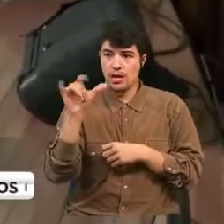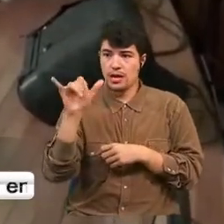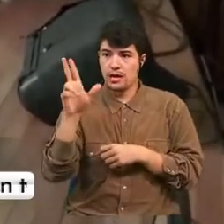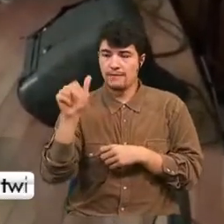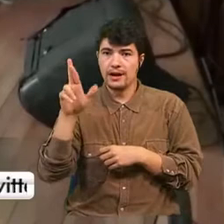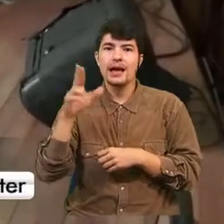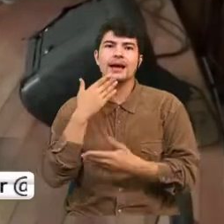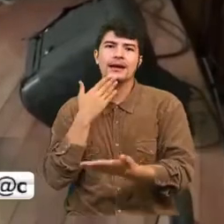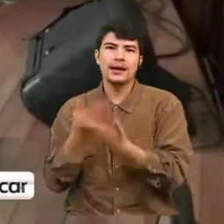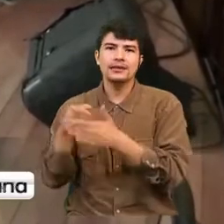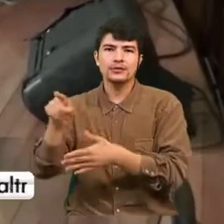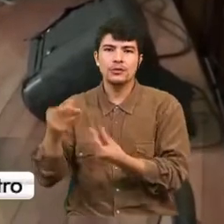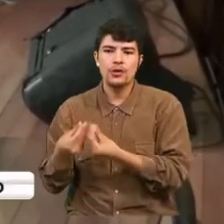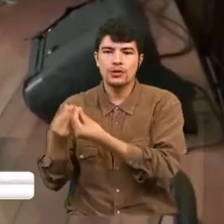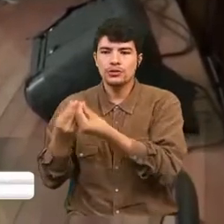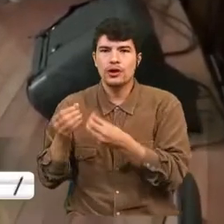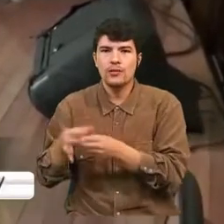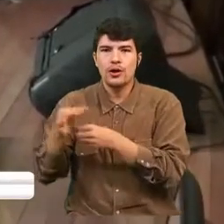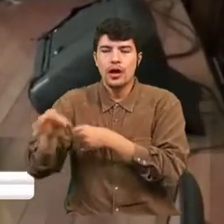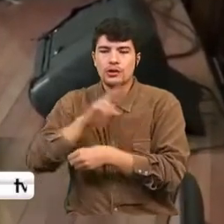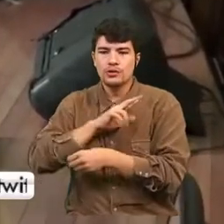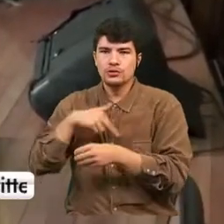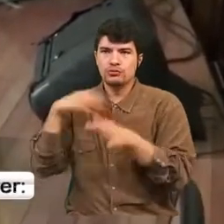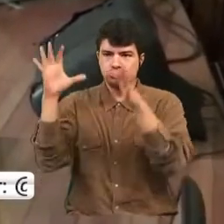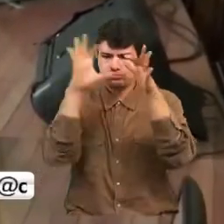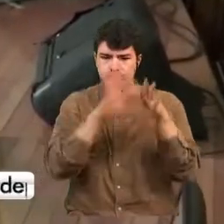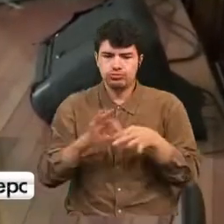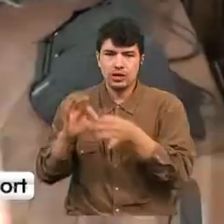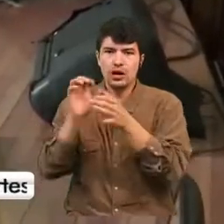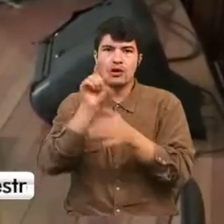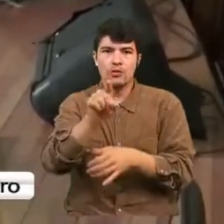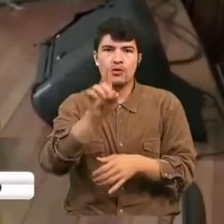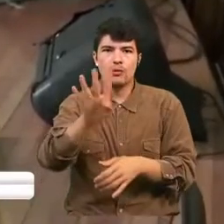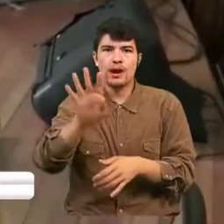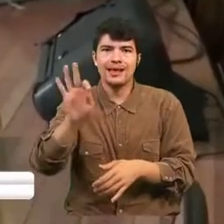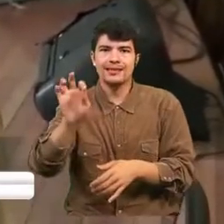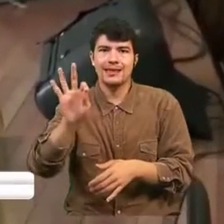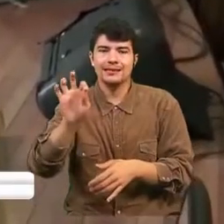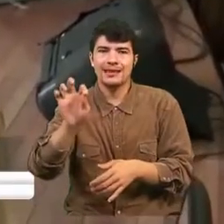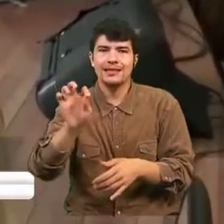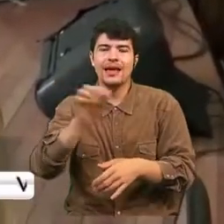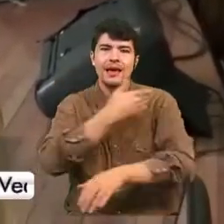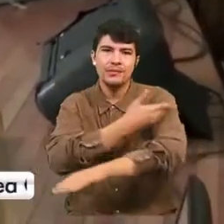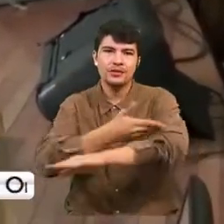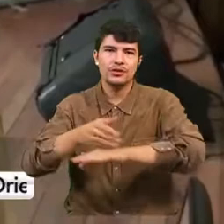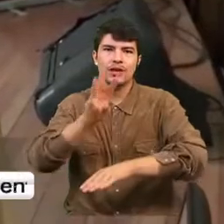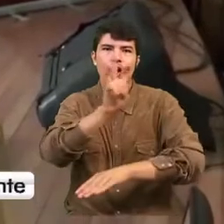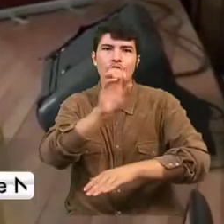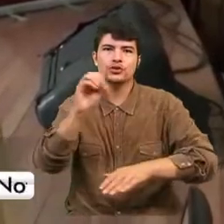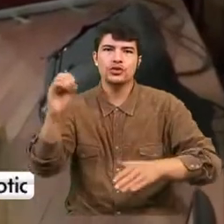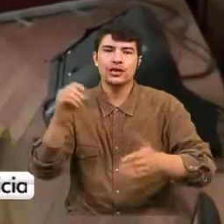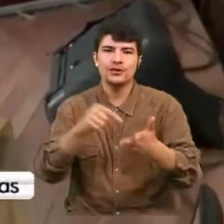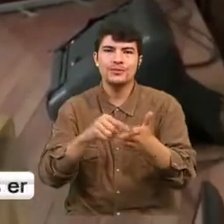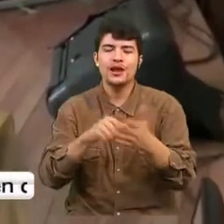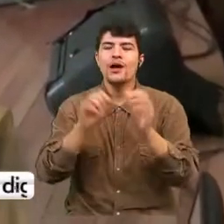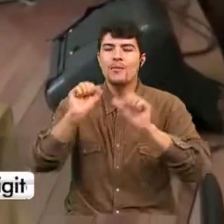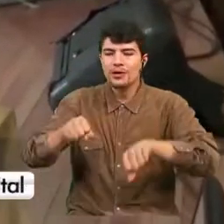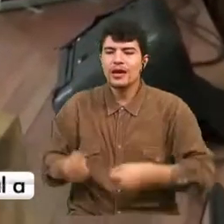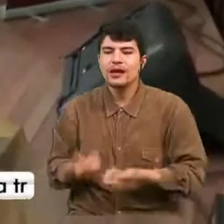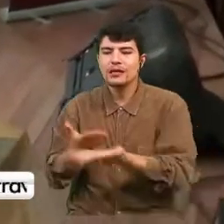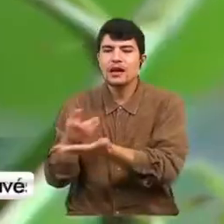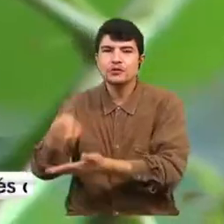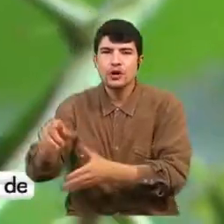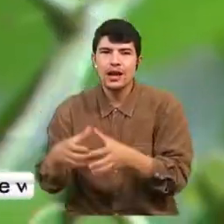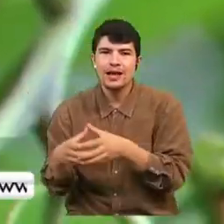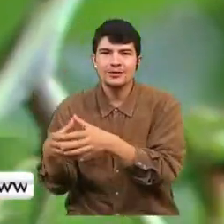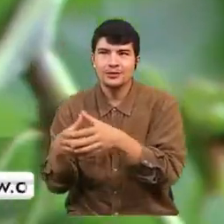al Consejo Municipal hicimos una cofinanciación de 147 millones 800 mil pesos para entregarle a esta asociación.